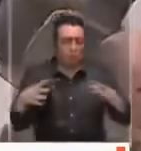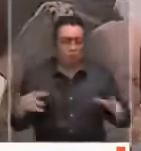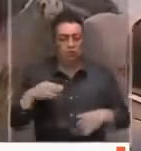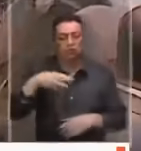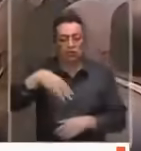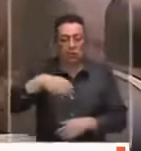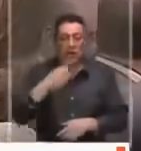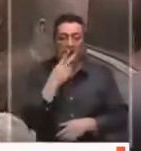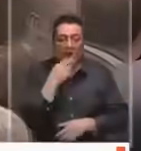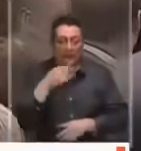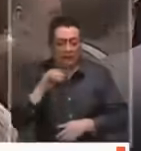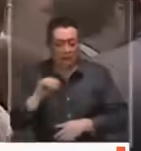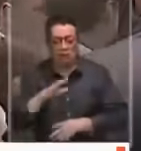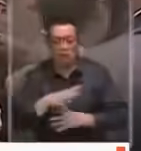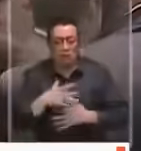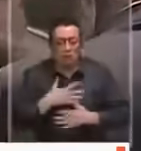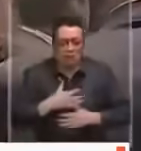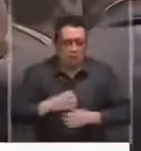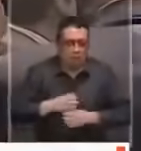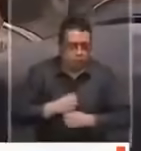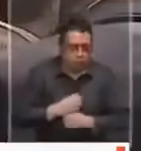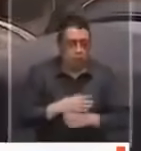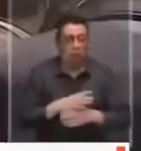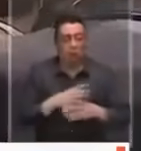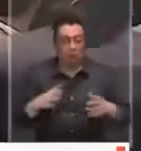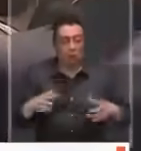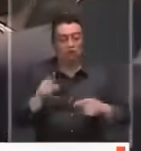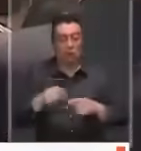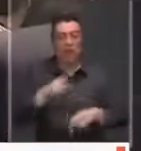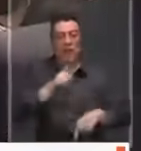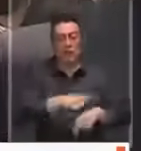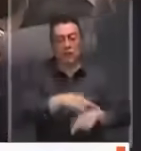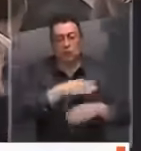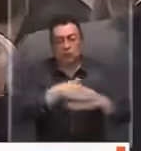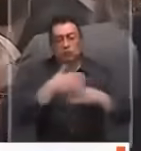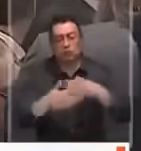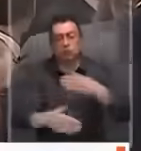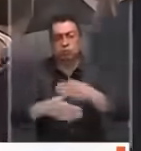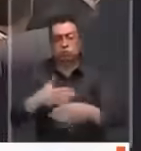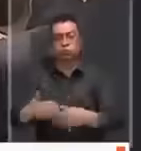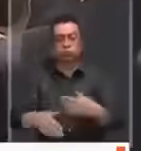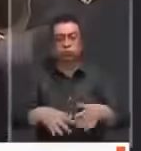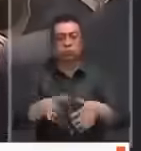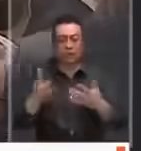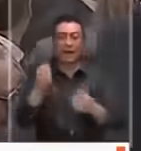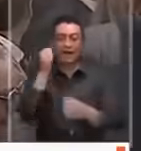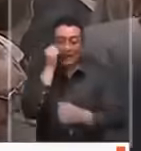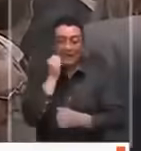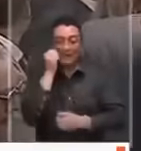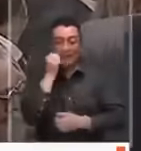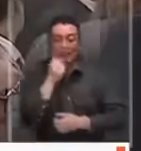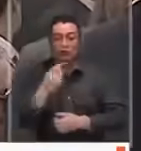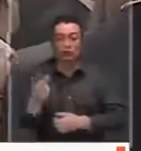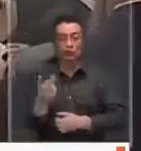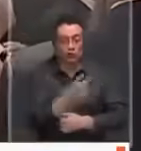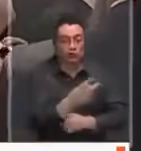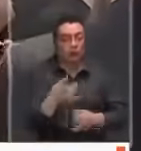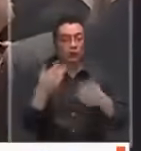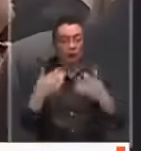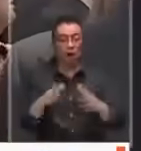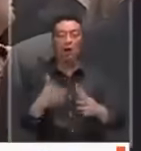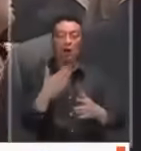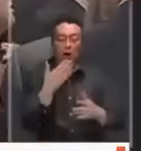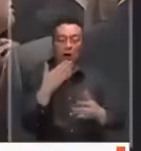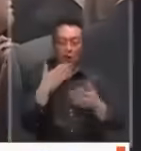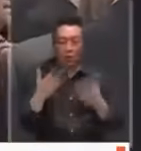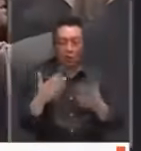que estaba muy, muy afectada. Y ella, con el paso del tiempo, también gracias al cariño que ha manifestado la ciudadanía, también de alguna forma